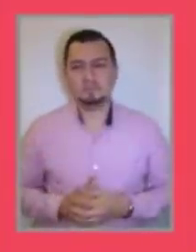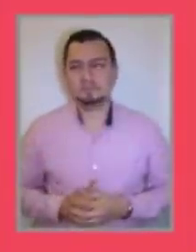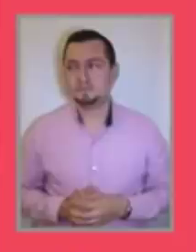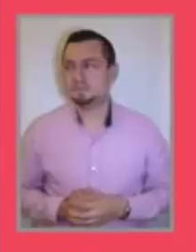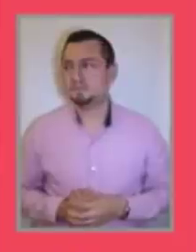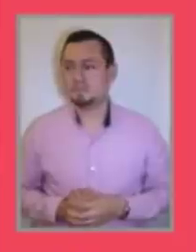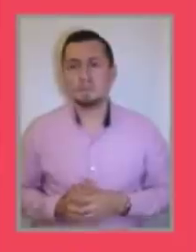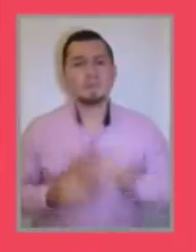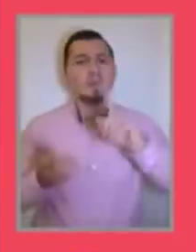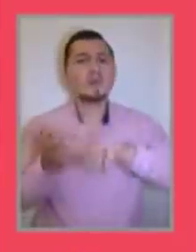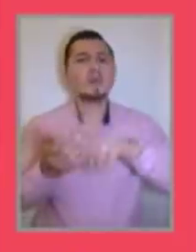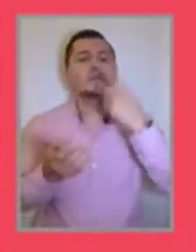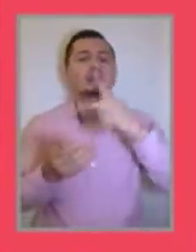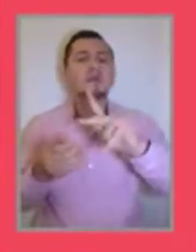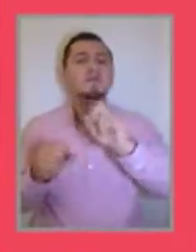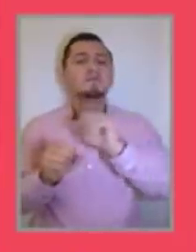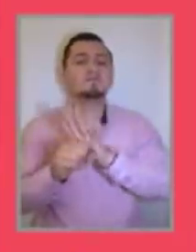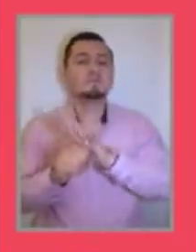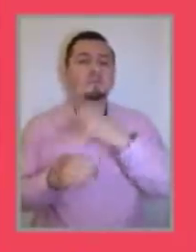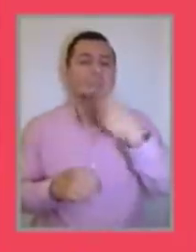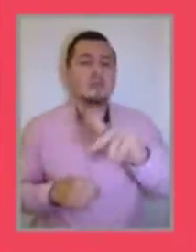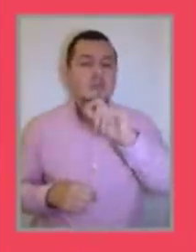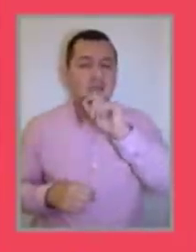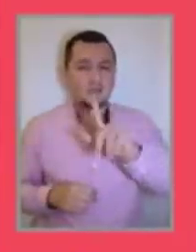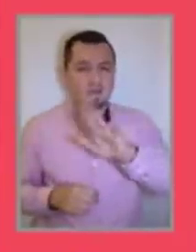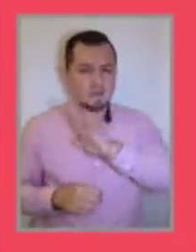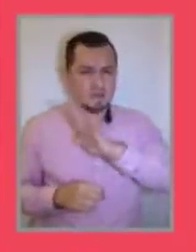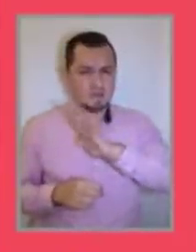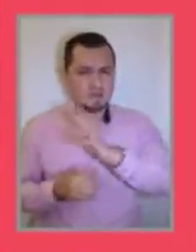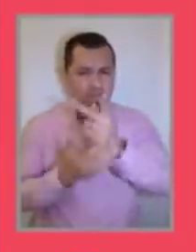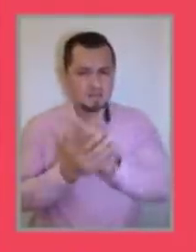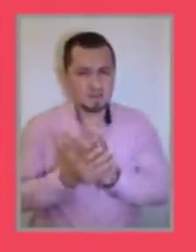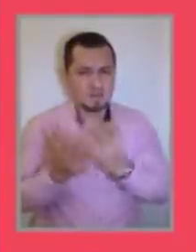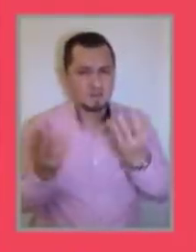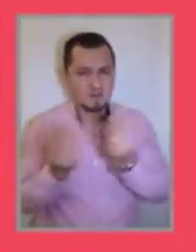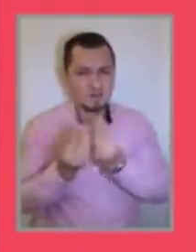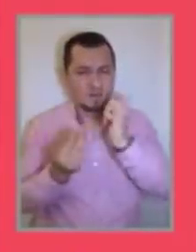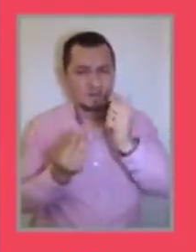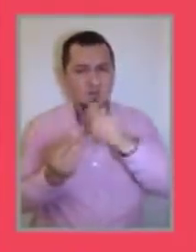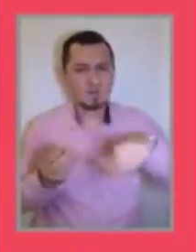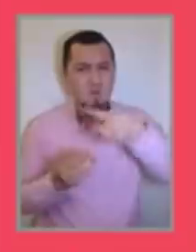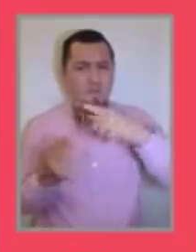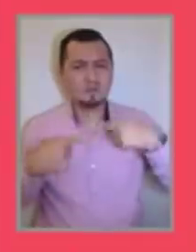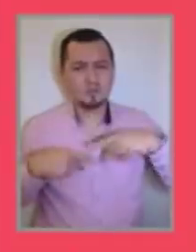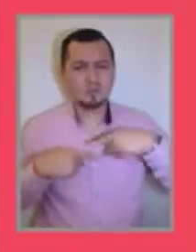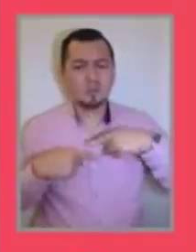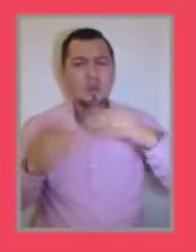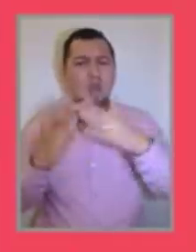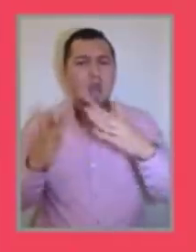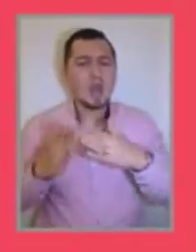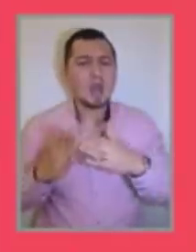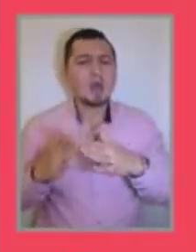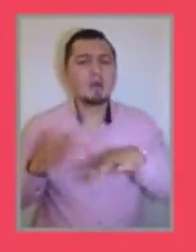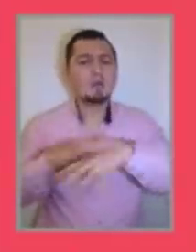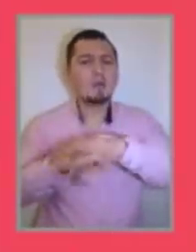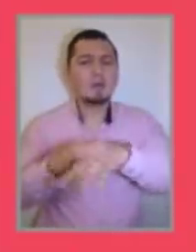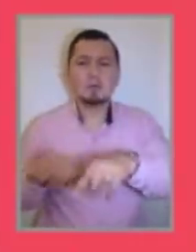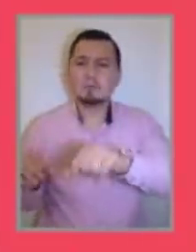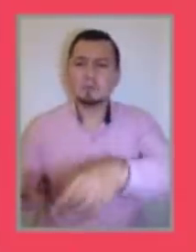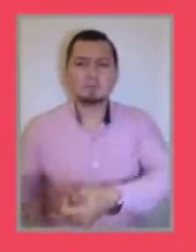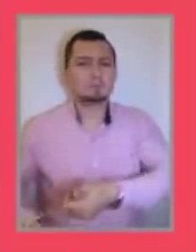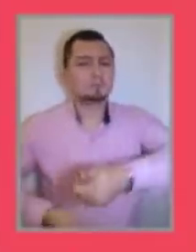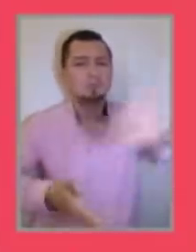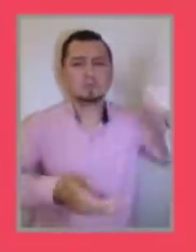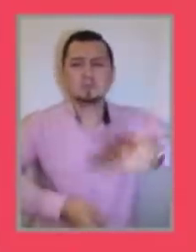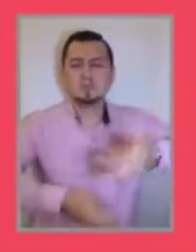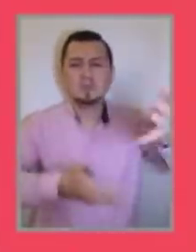Gobernador, sobre la pandemia aquí en Jalisco, ¿no se tiene un plan de manejo de residuos de las personas que se tratan en casa? Es decir, la basura se va en lo general.